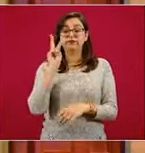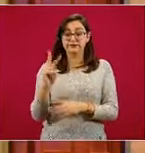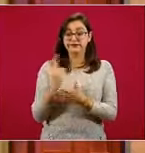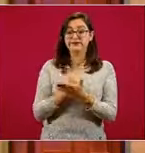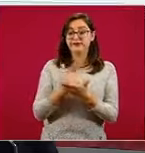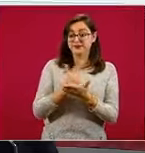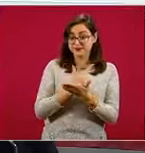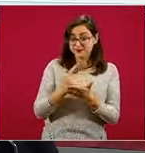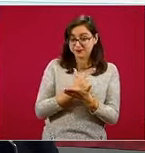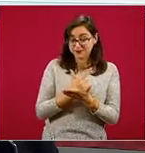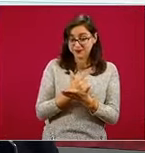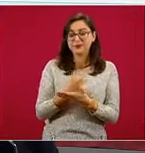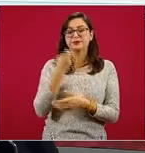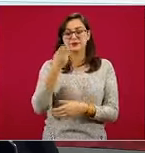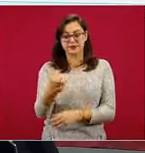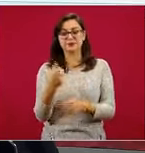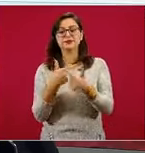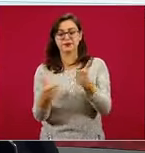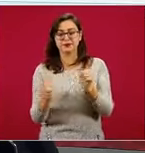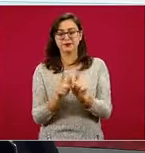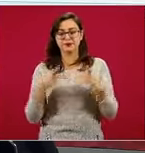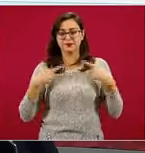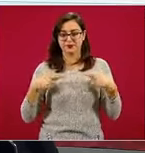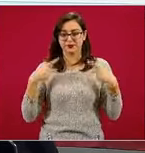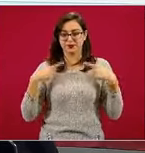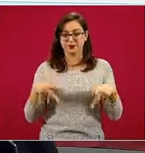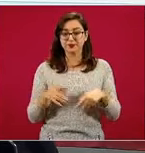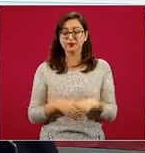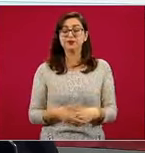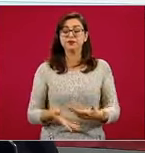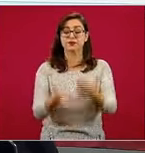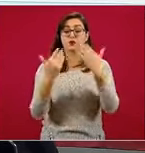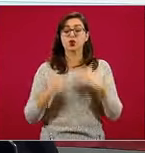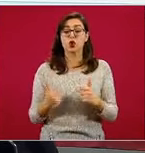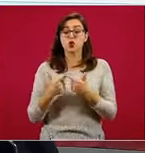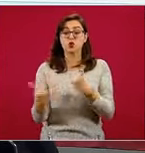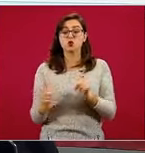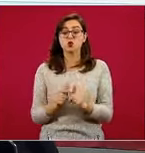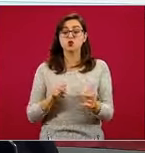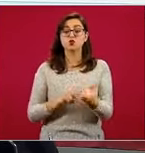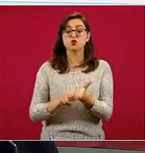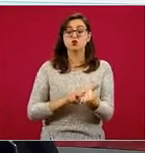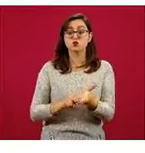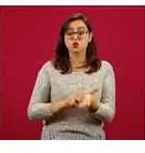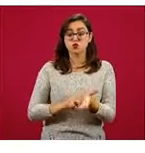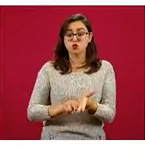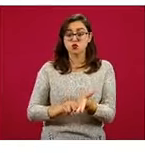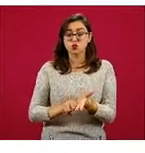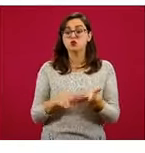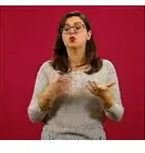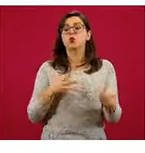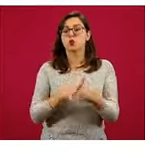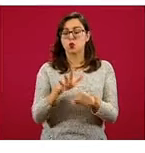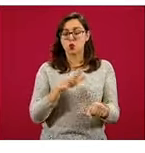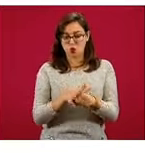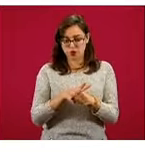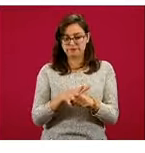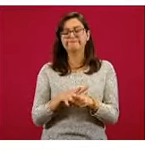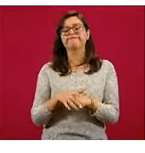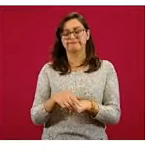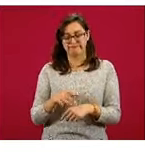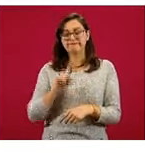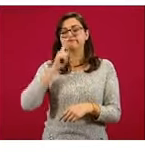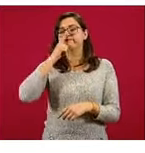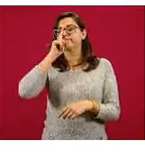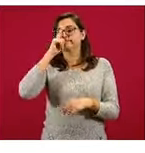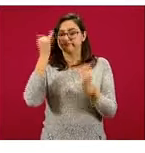tenemos precisamente ese grupo de personas. En el color negro tenemos personas a las que sí se les tomó una muestra de